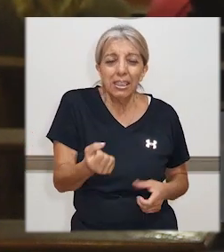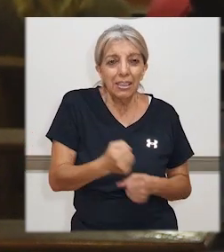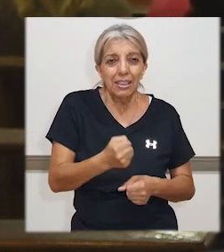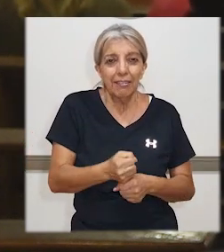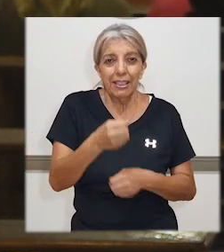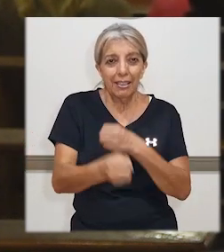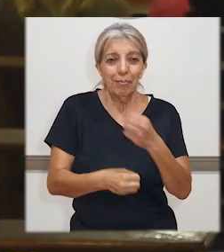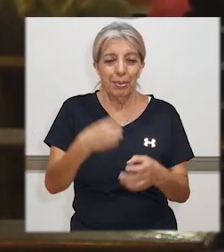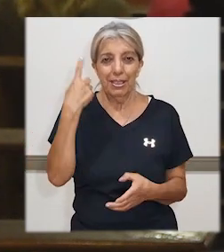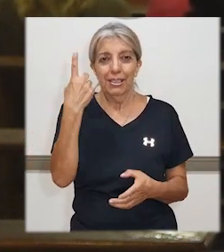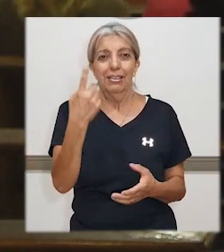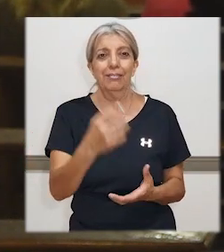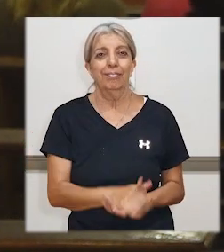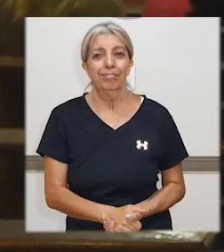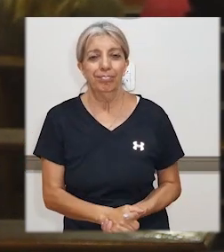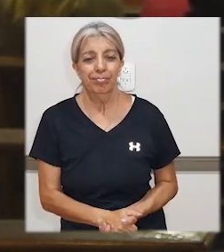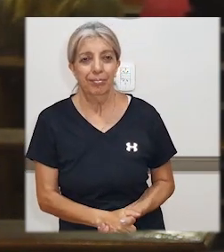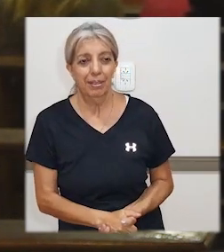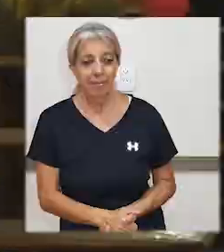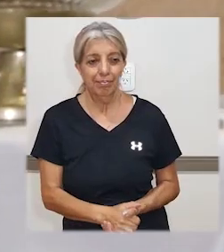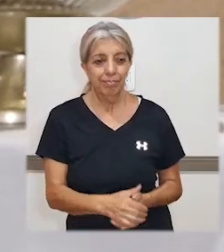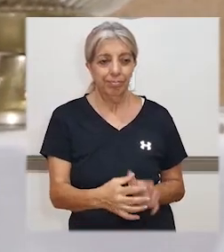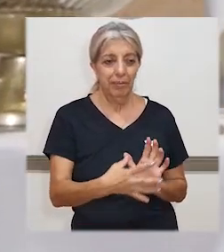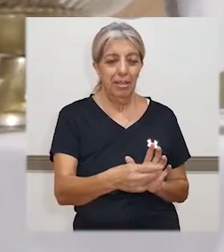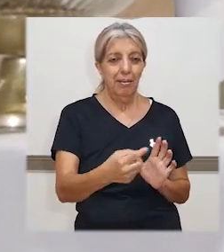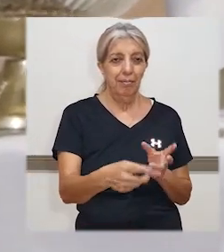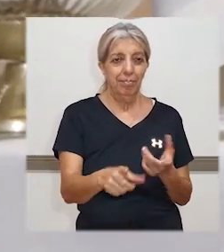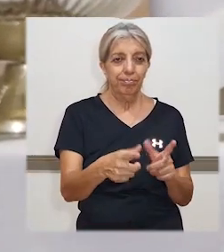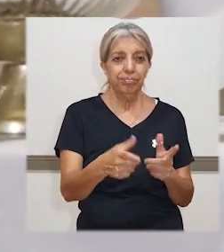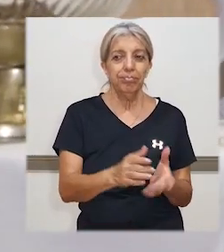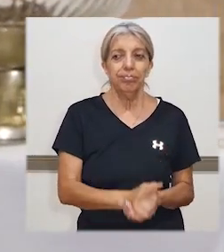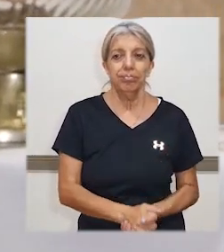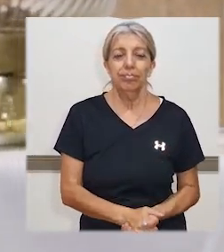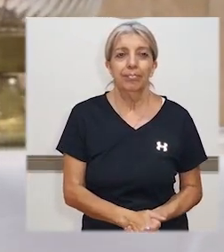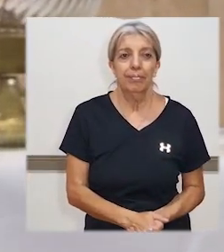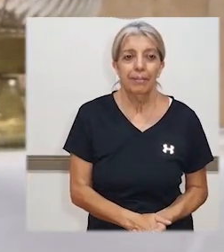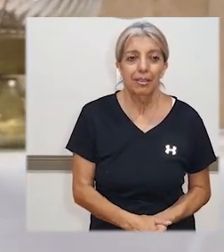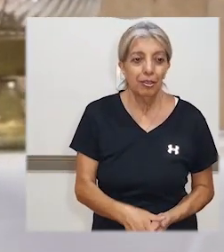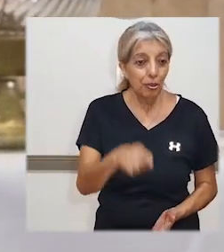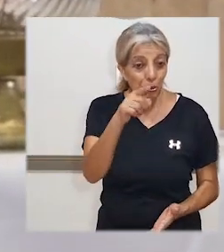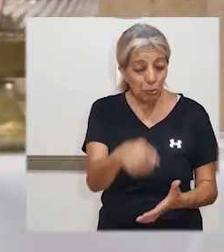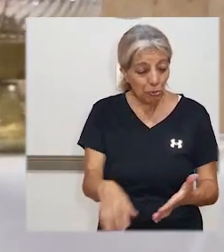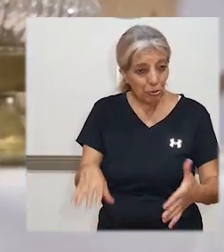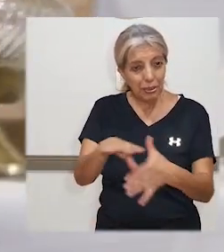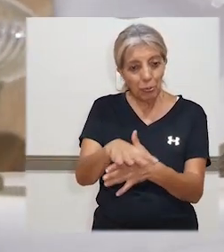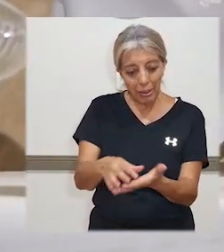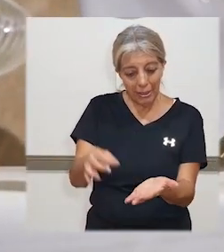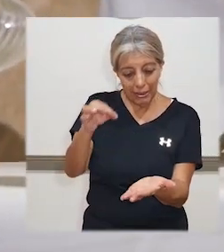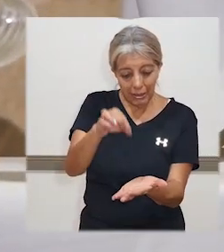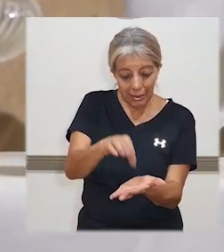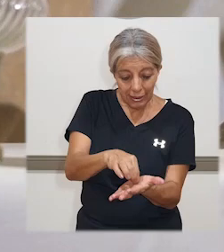Sé como el grano de trigo que cae en tierra y